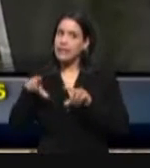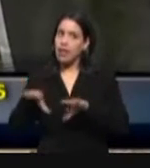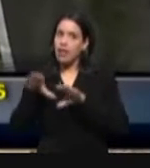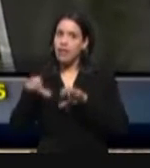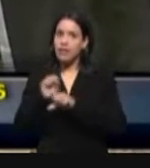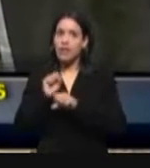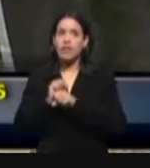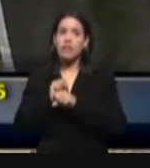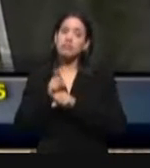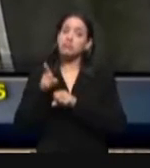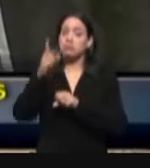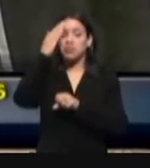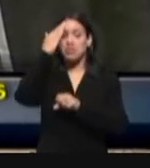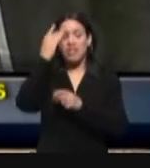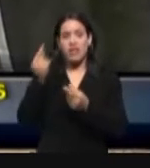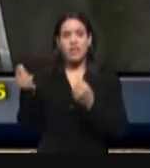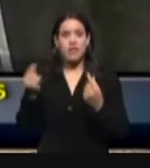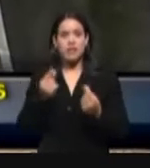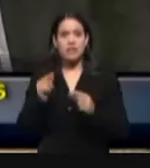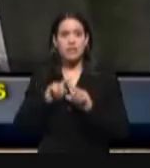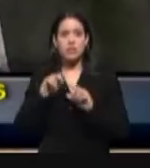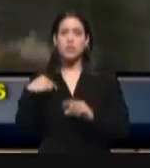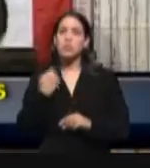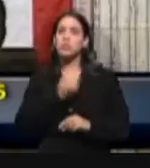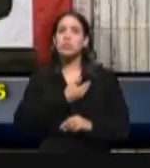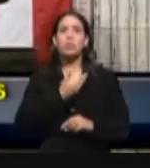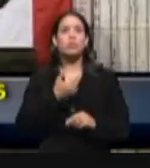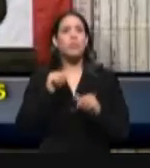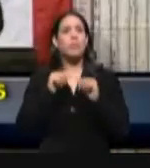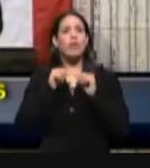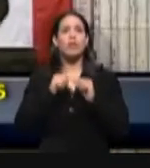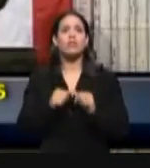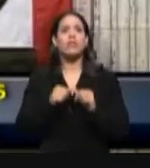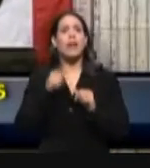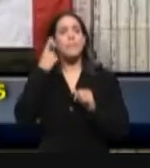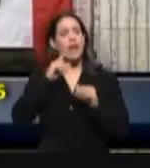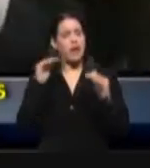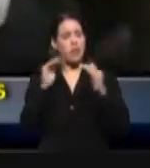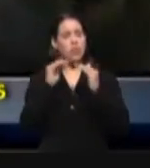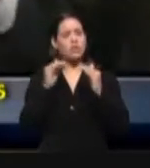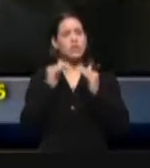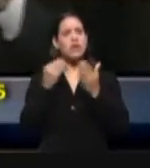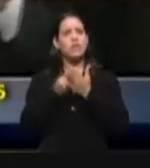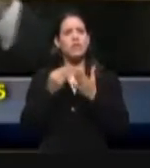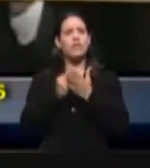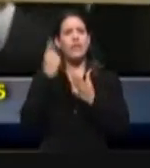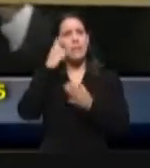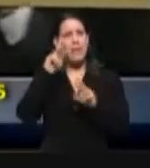hacer. Pero no vamos a flaquear en nuestro empeño de hacerle justicia contributiva a nuestra gente.